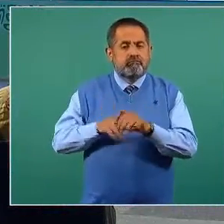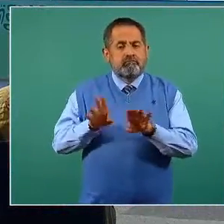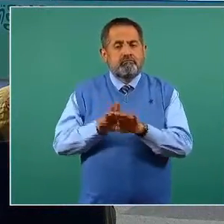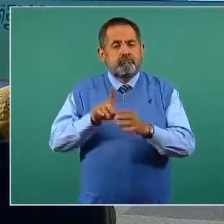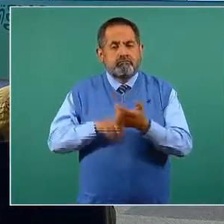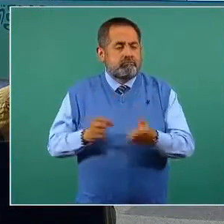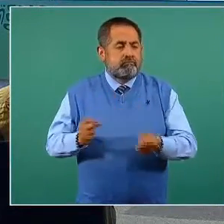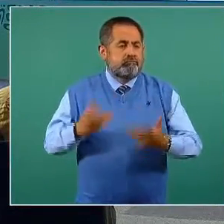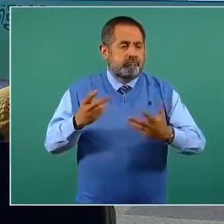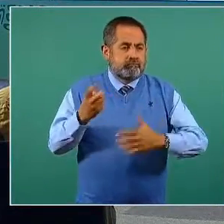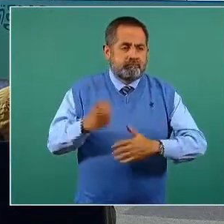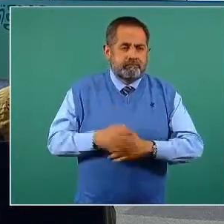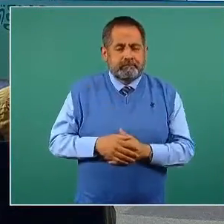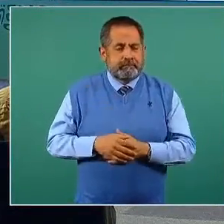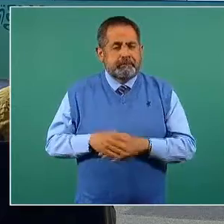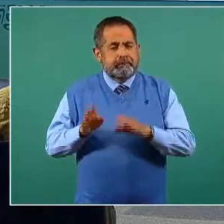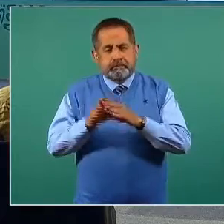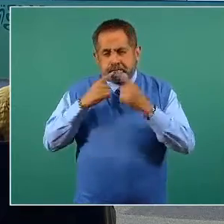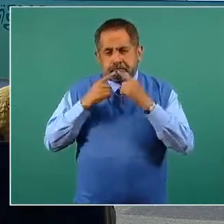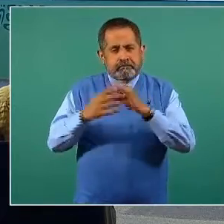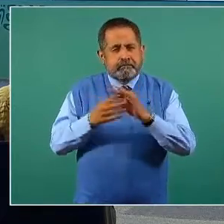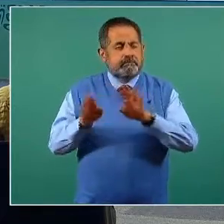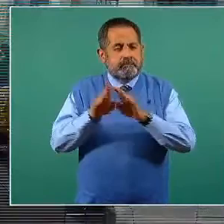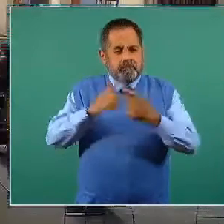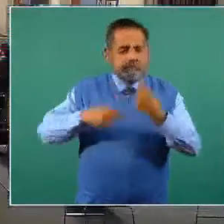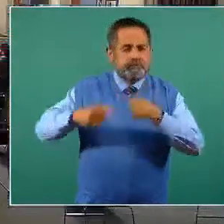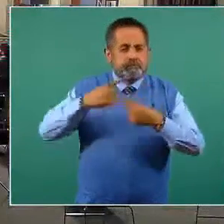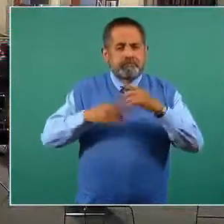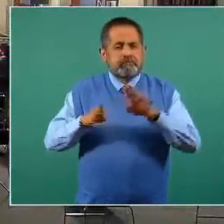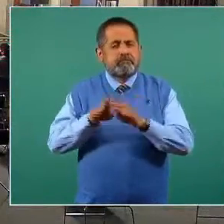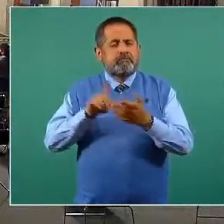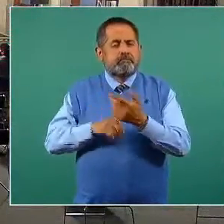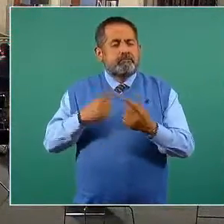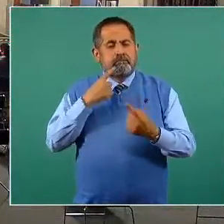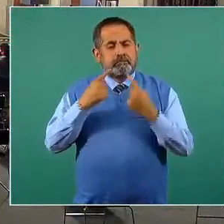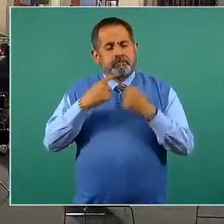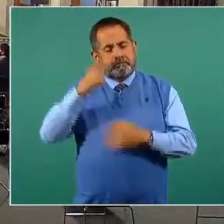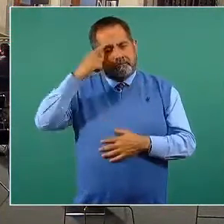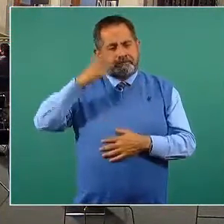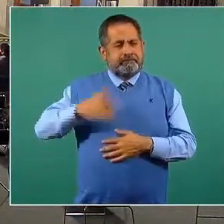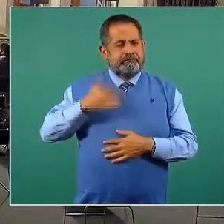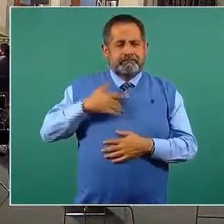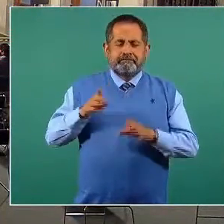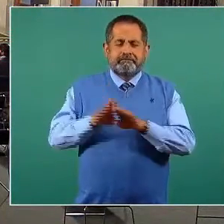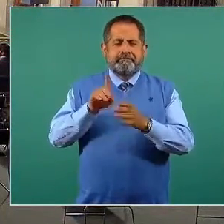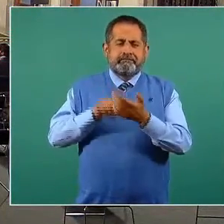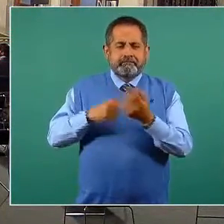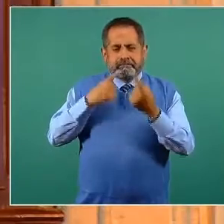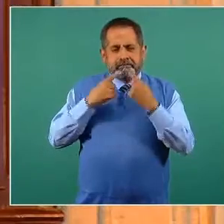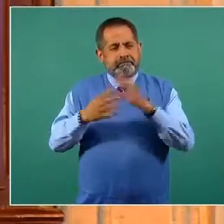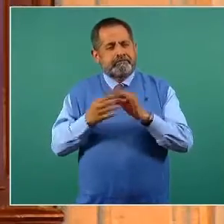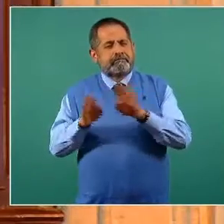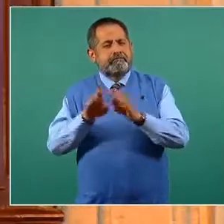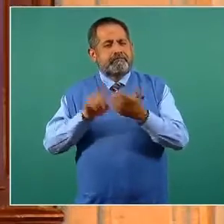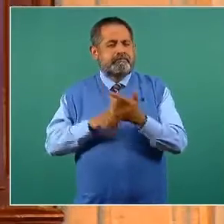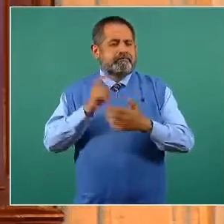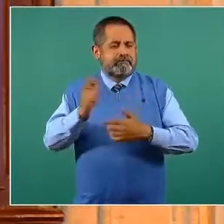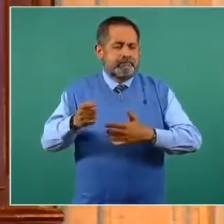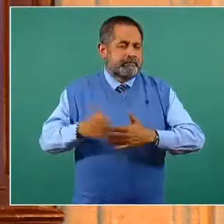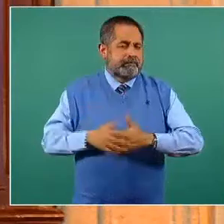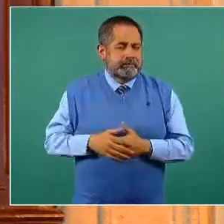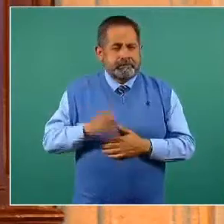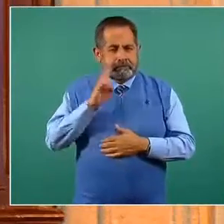Y todo este ejercicio, obviamente, de análisis sirve para que los diferentes actores en la respuesta a la epidemia